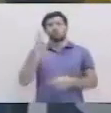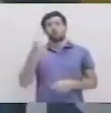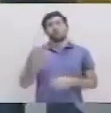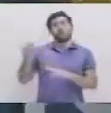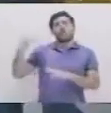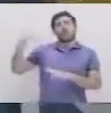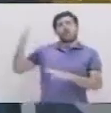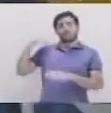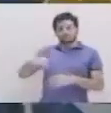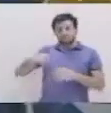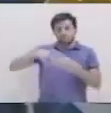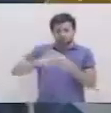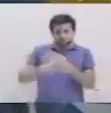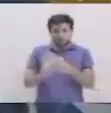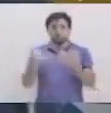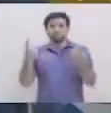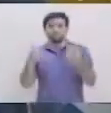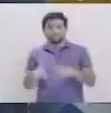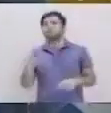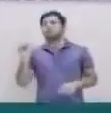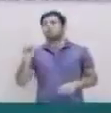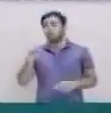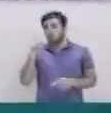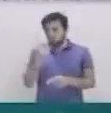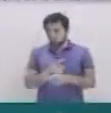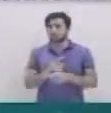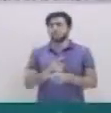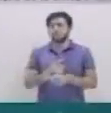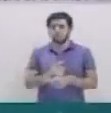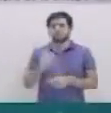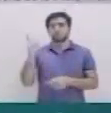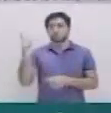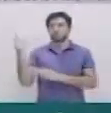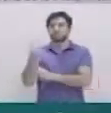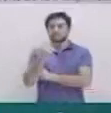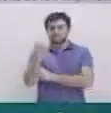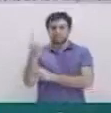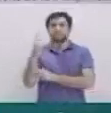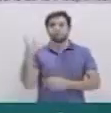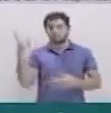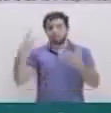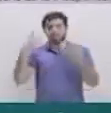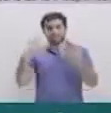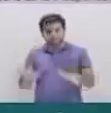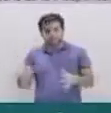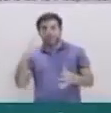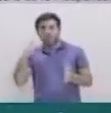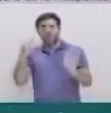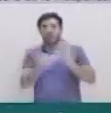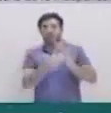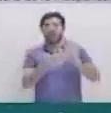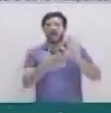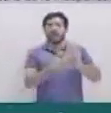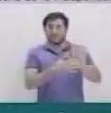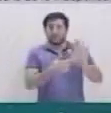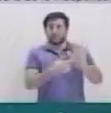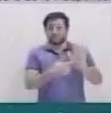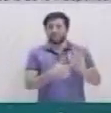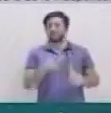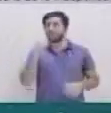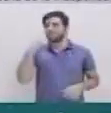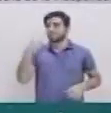a representar de la época en la que sucedió esto. Exacto, y son marcas Remington. Ya está establecido que ese tiene que